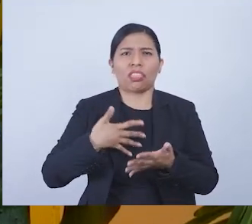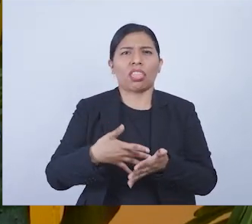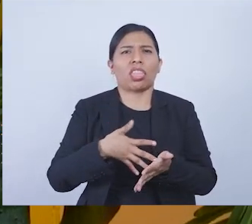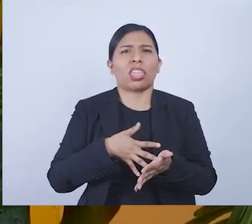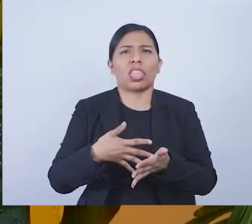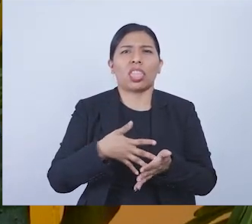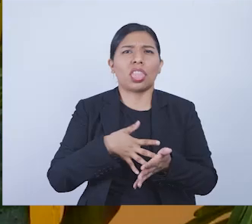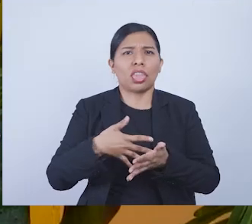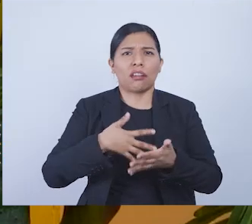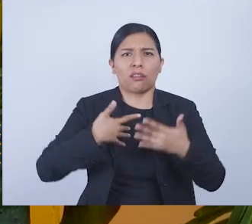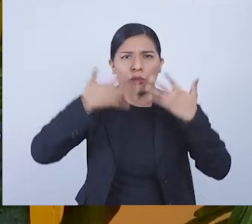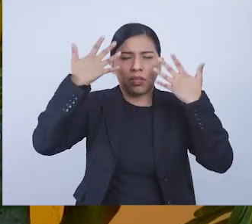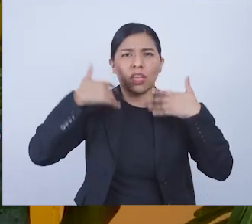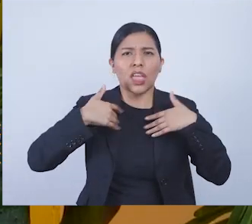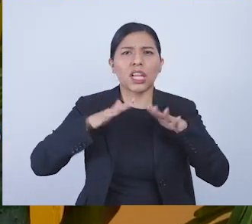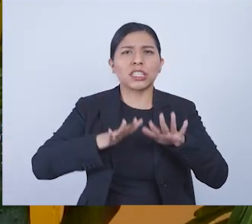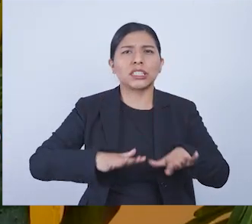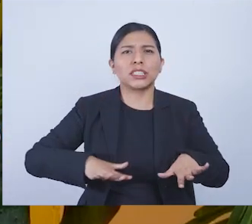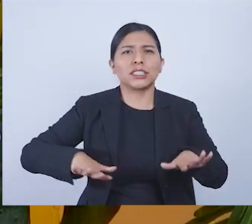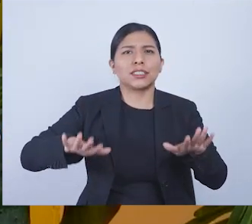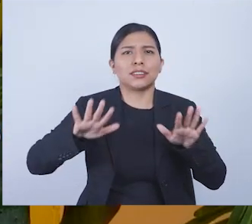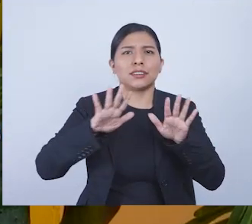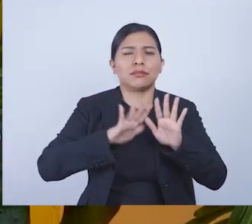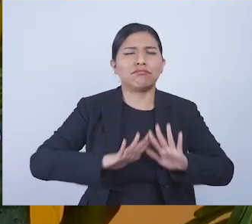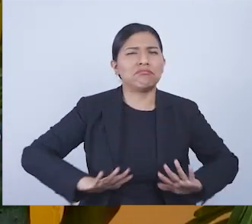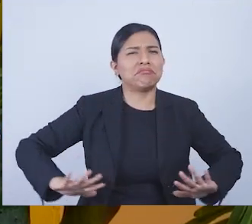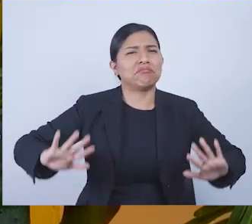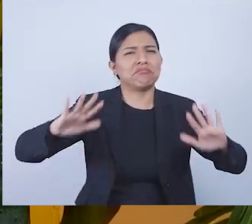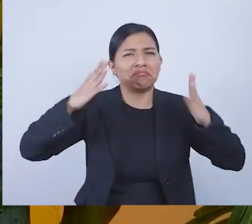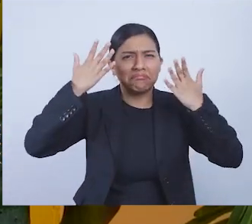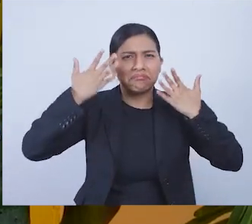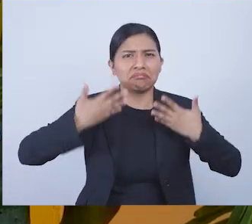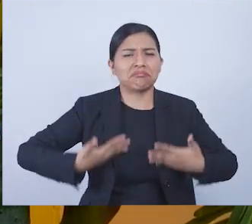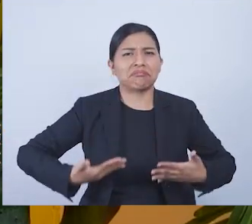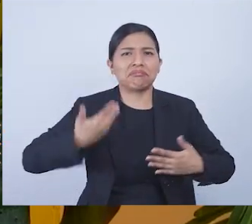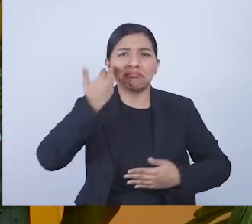vuelve más lento. Eso abre la puerta para que las